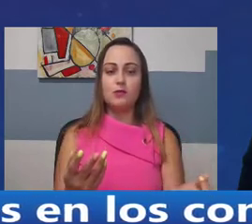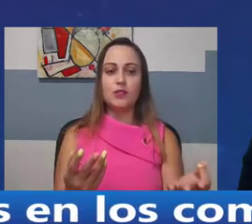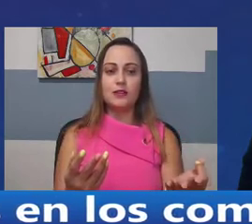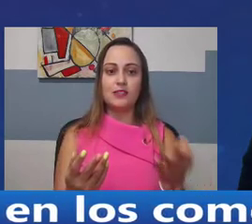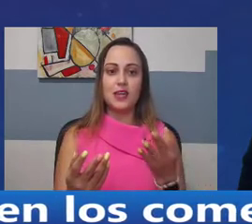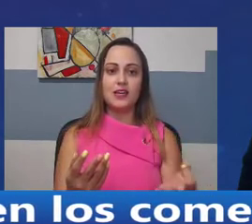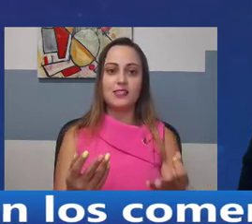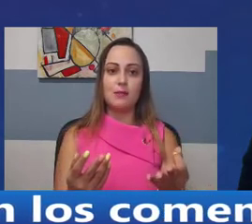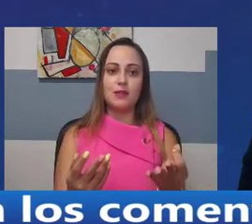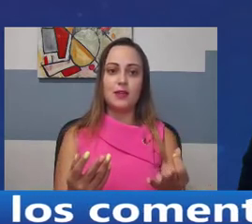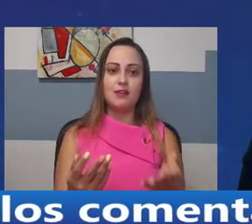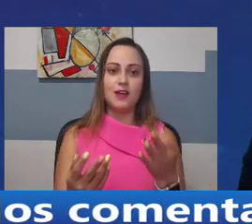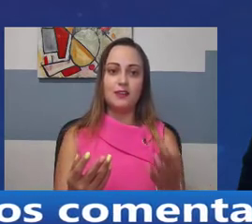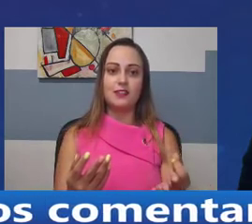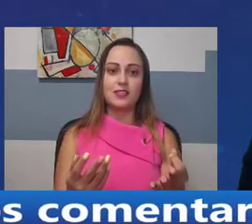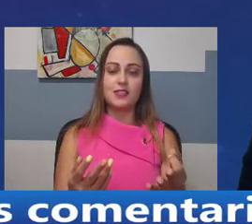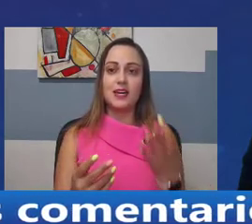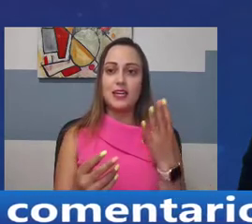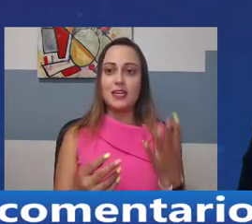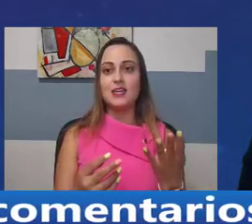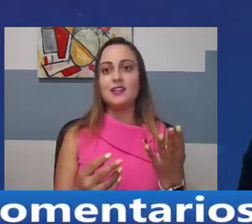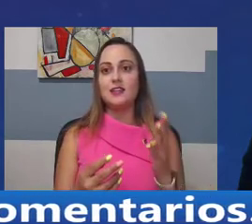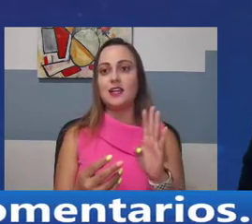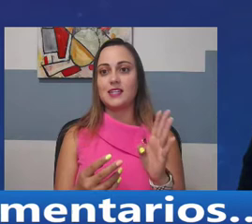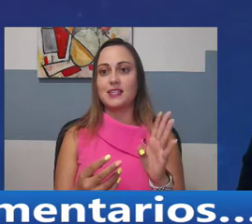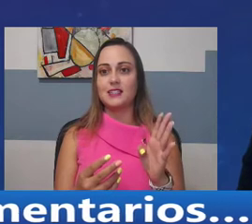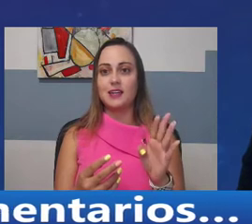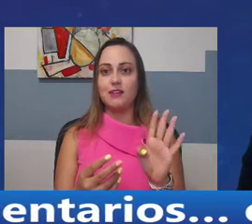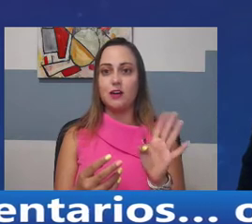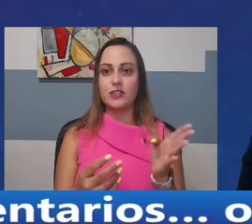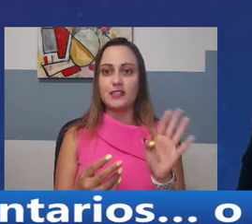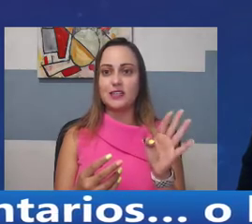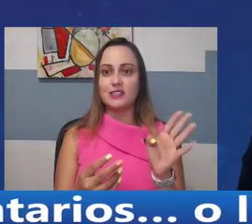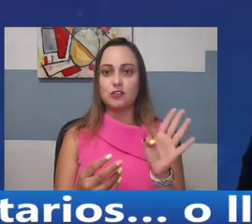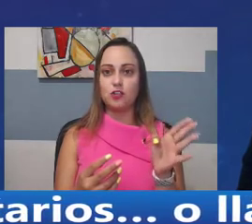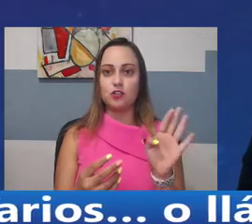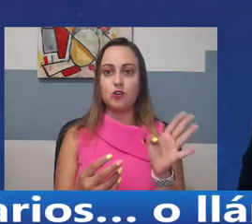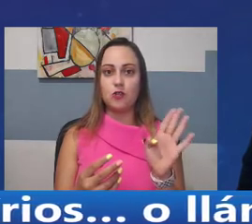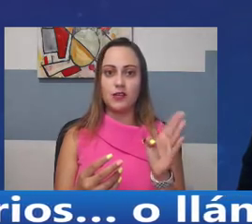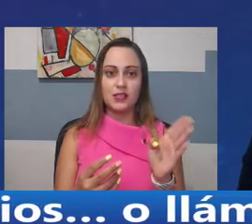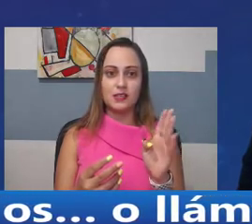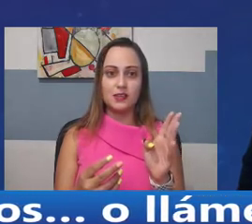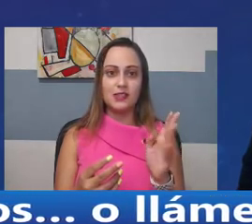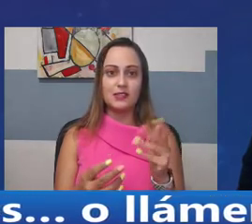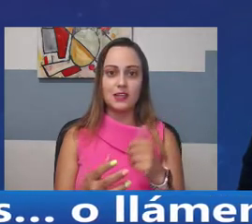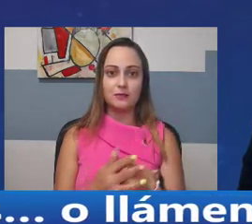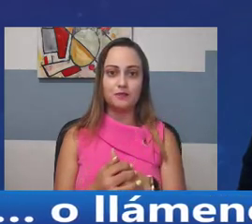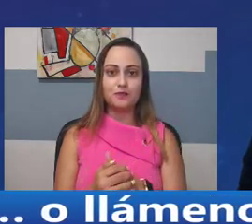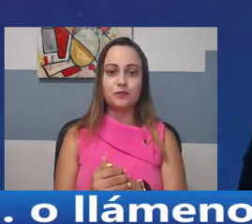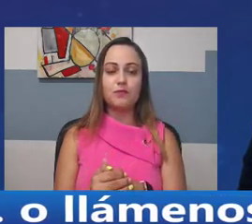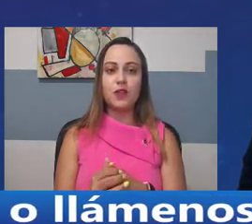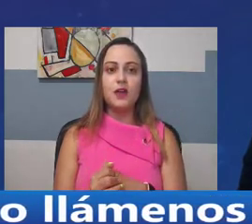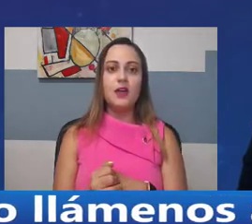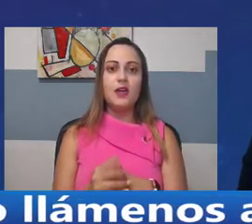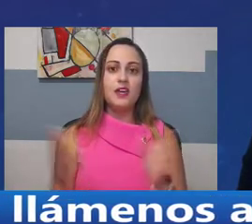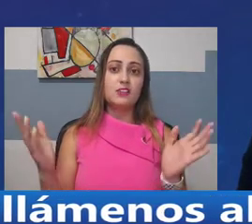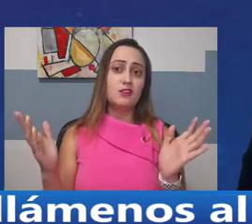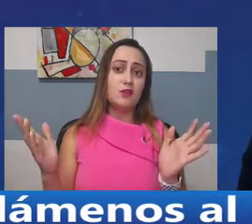como dijimos antes, el examen de Nevada, tienes que estar y las clases de Nevada, o sea, esas 18 horas que tienes que hacer.